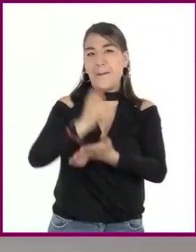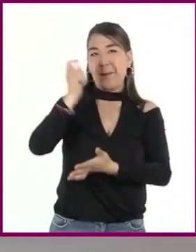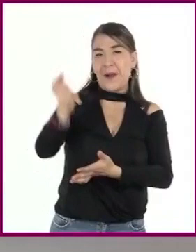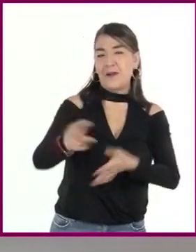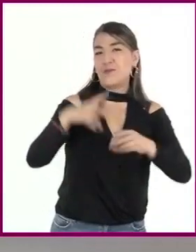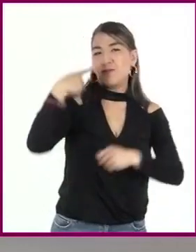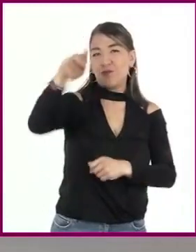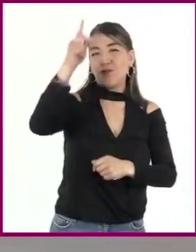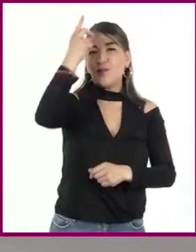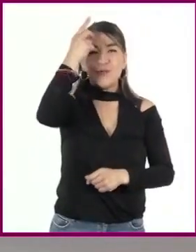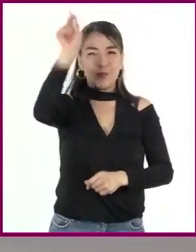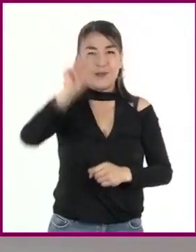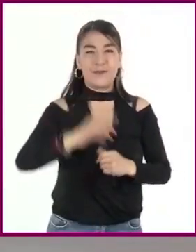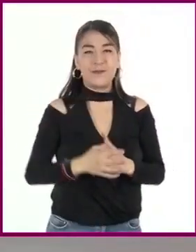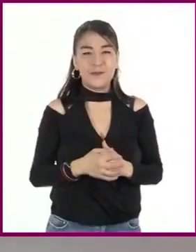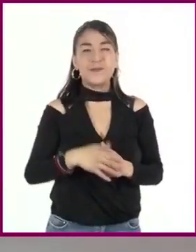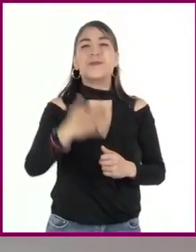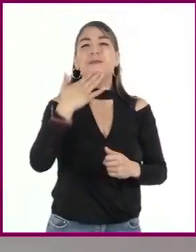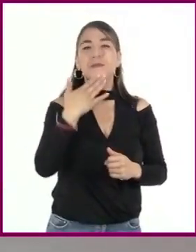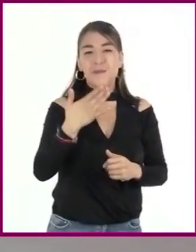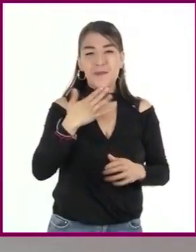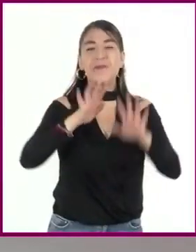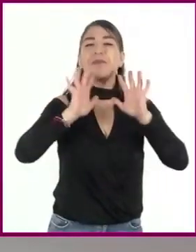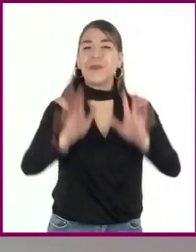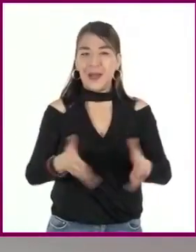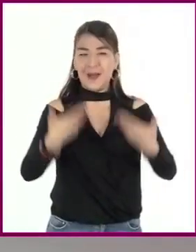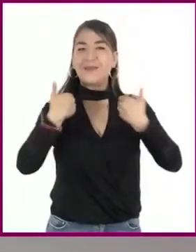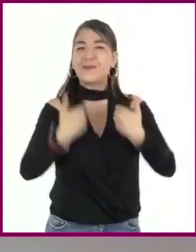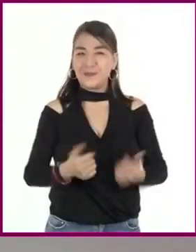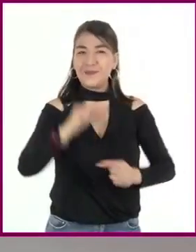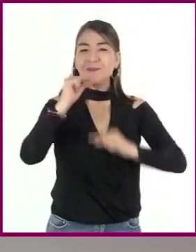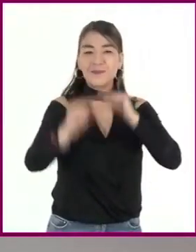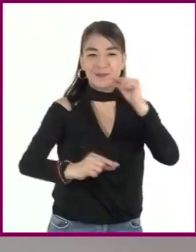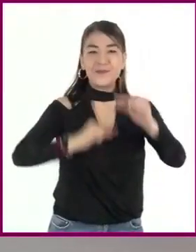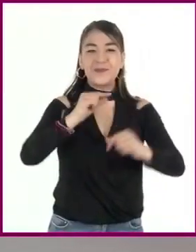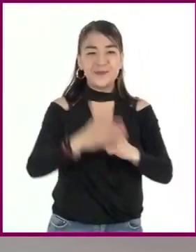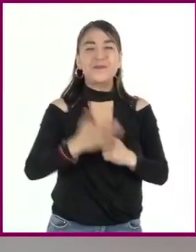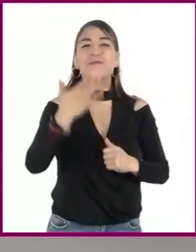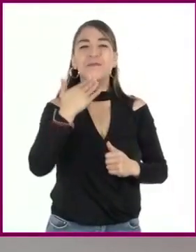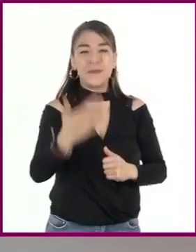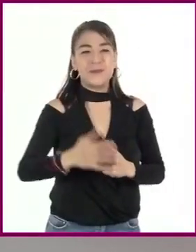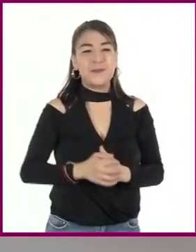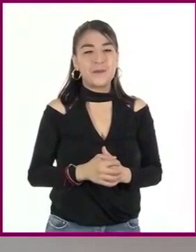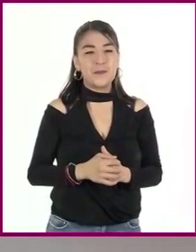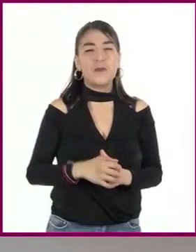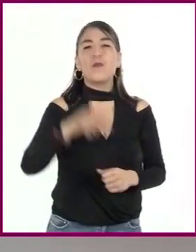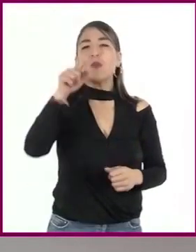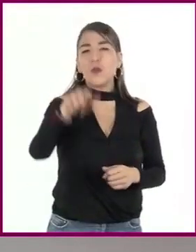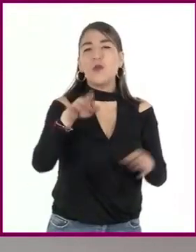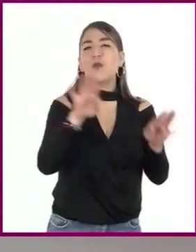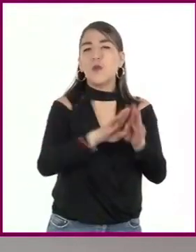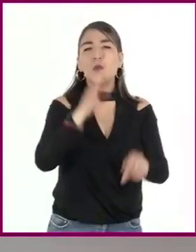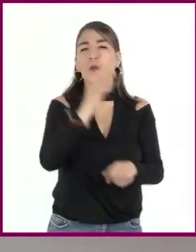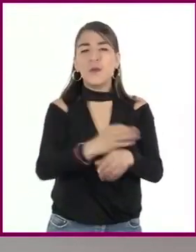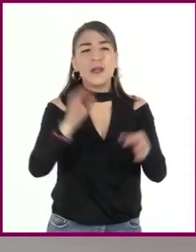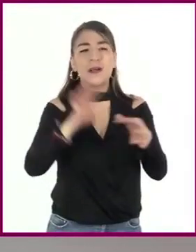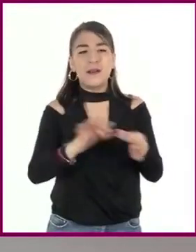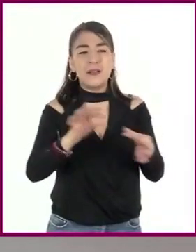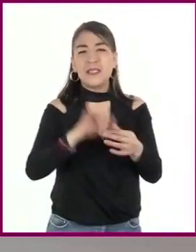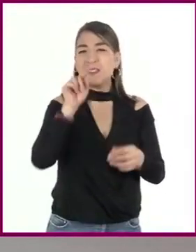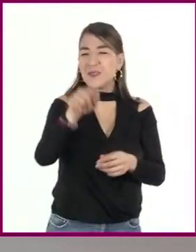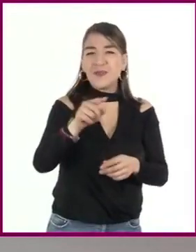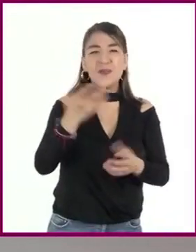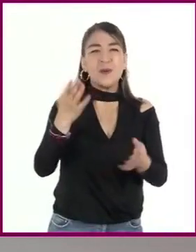que ya es tuyo. Está bien, ya voy entendiendo, maestra. Muy bien, para que sepas a qué nos referimos y no